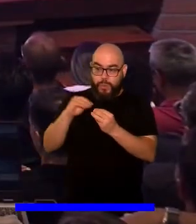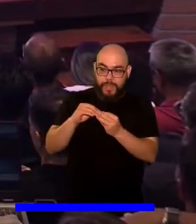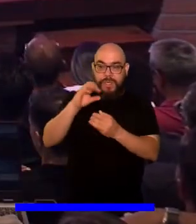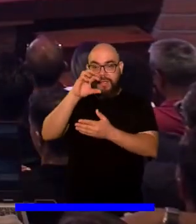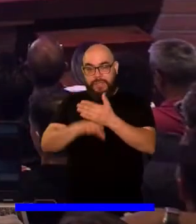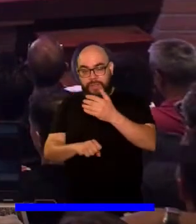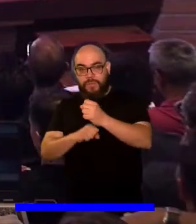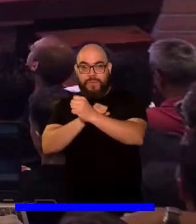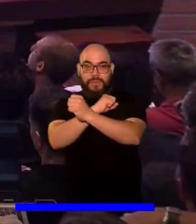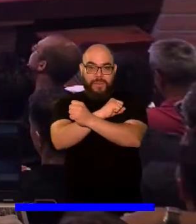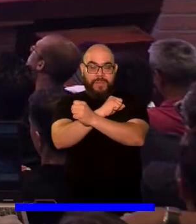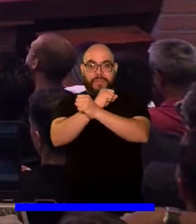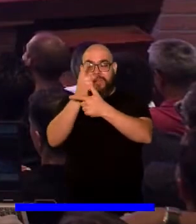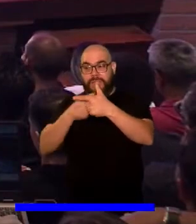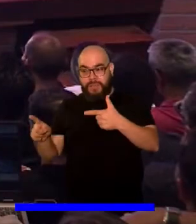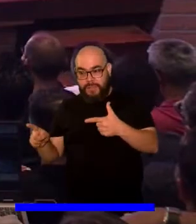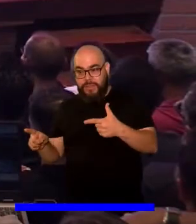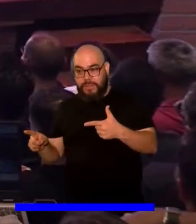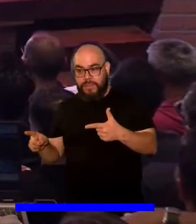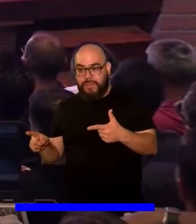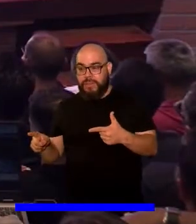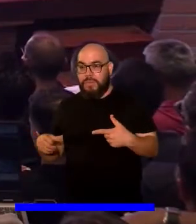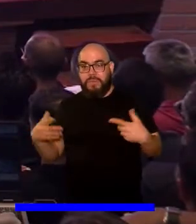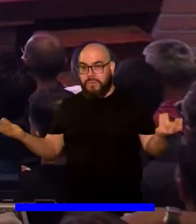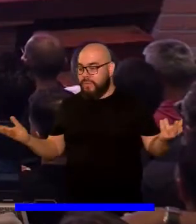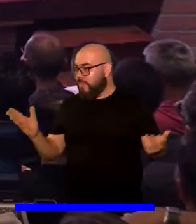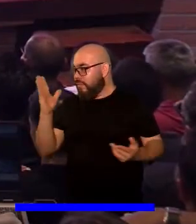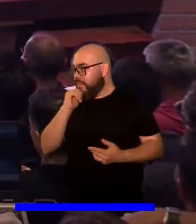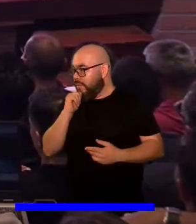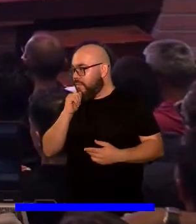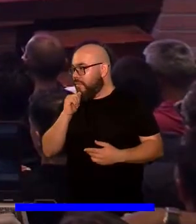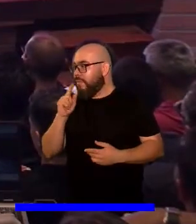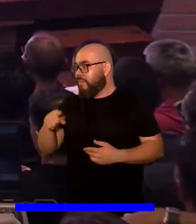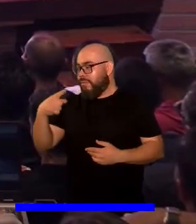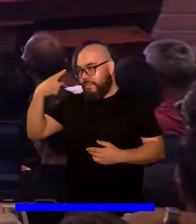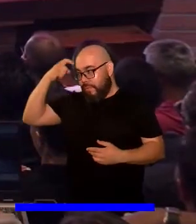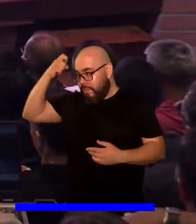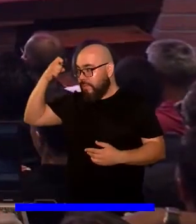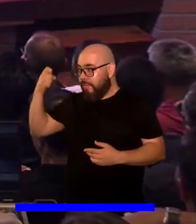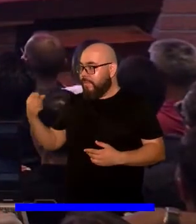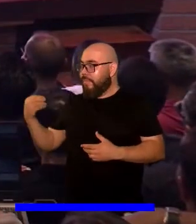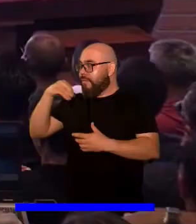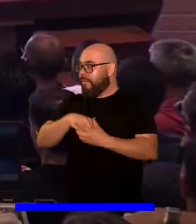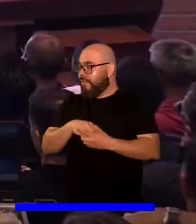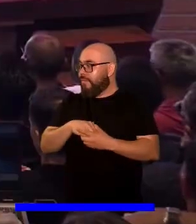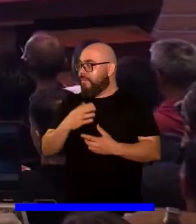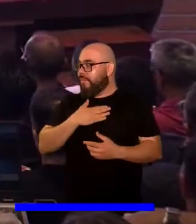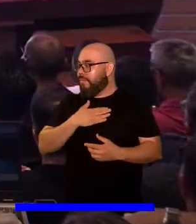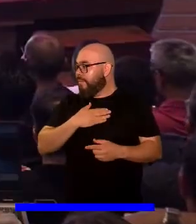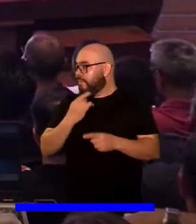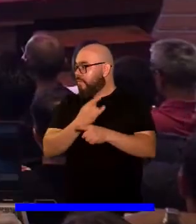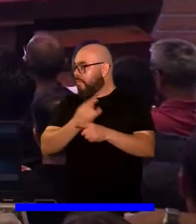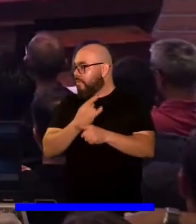o de saber cómo se hace la suma, cómo se hace una resta? Ese es un reto que viene tanto de nosotros en cómo adoptamos la